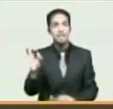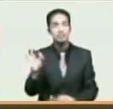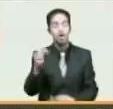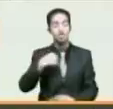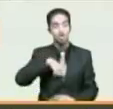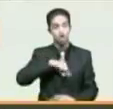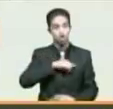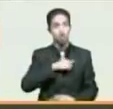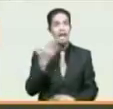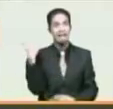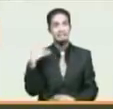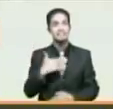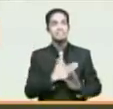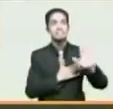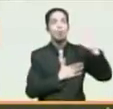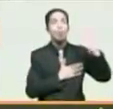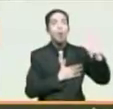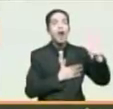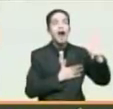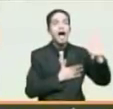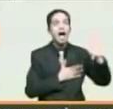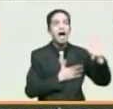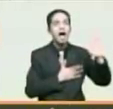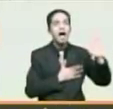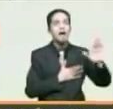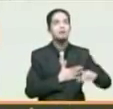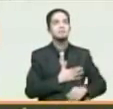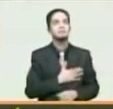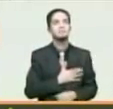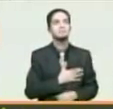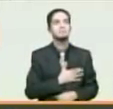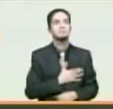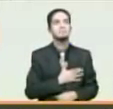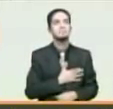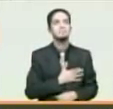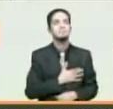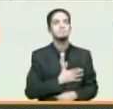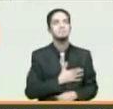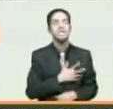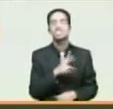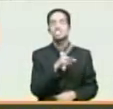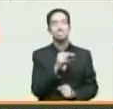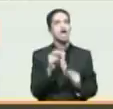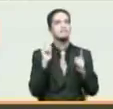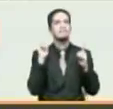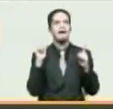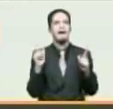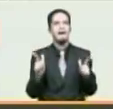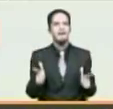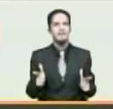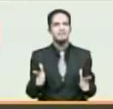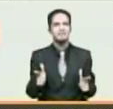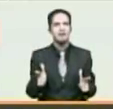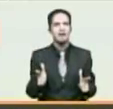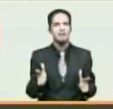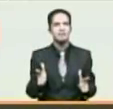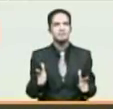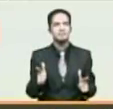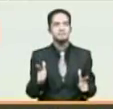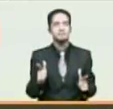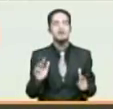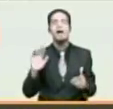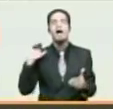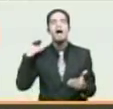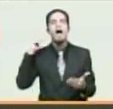juramos un día no darle reposo a nuestra alma ni descanso a nuestro brazo hasta